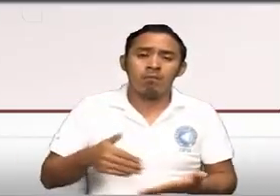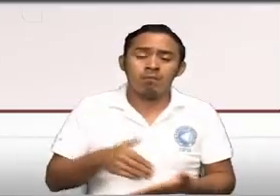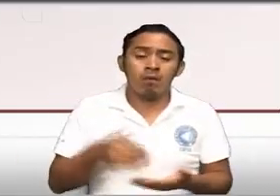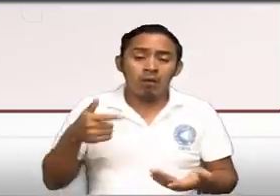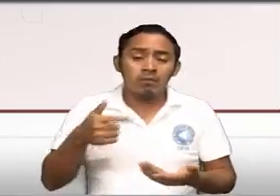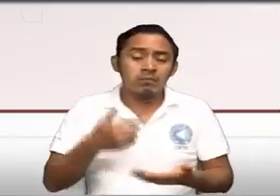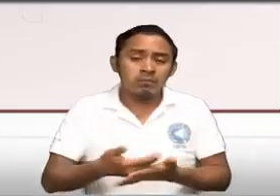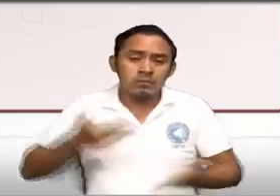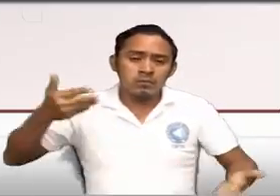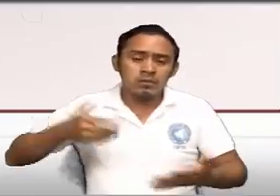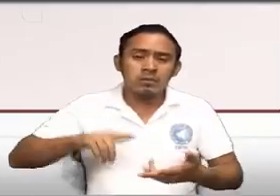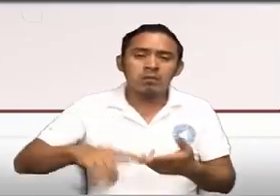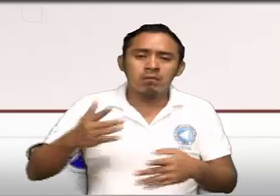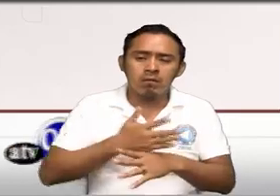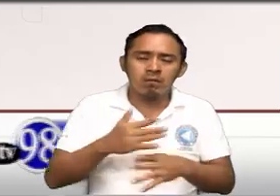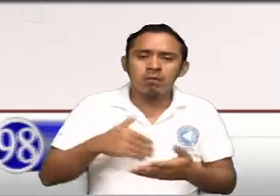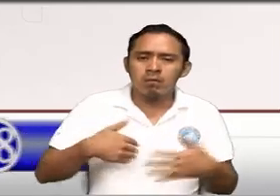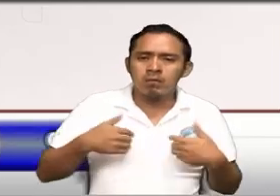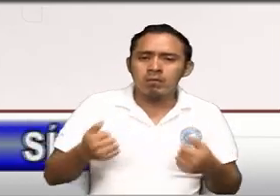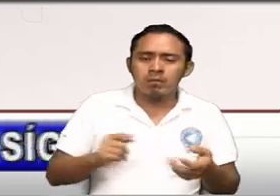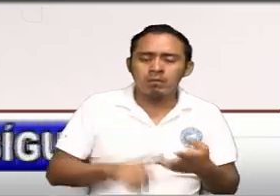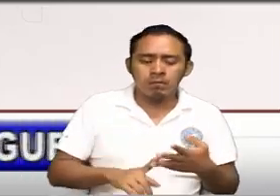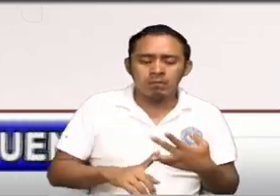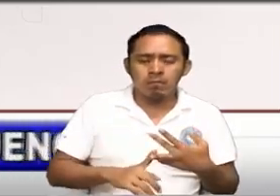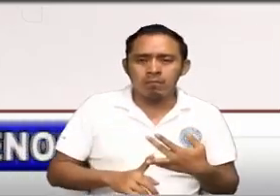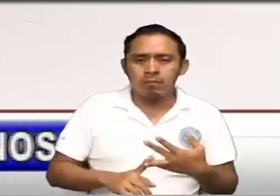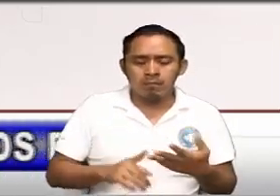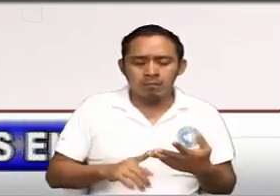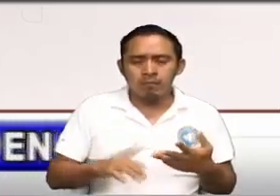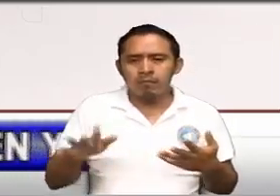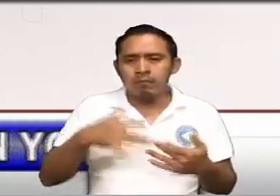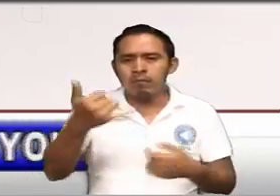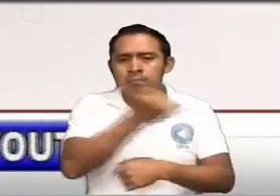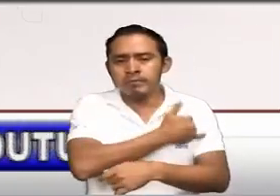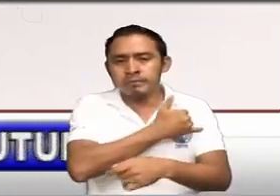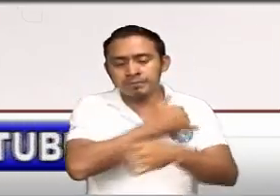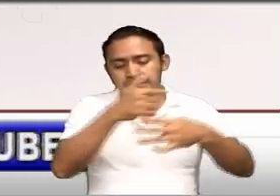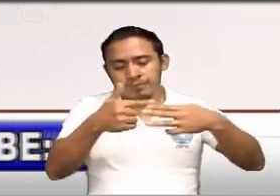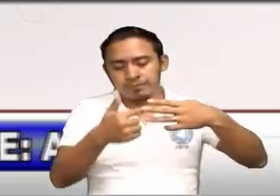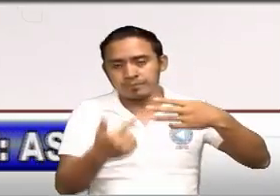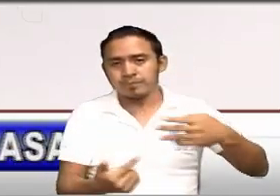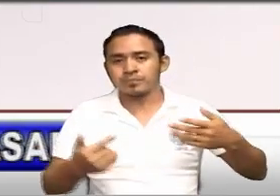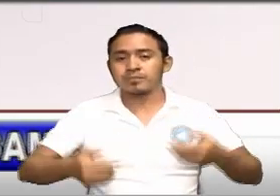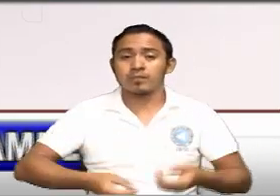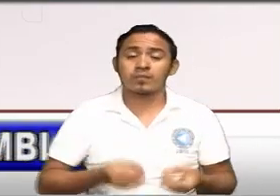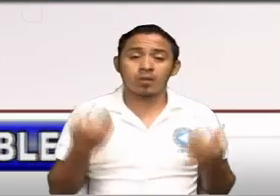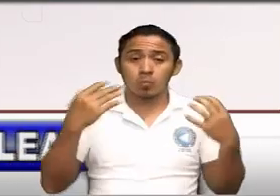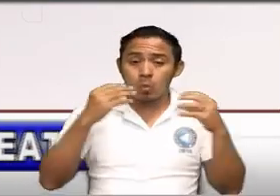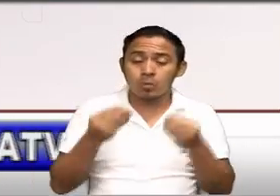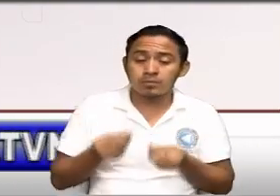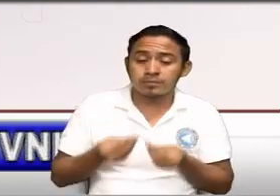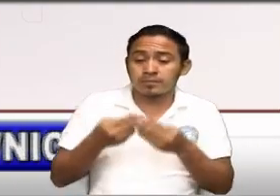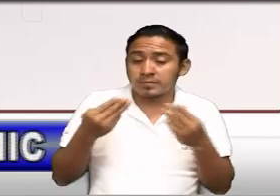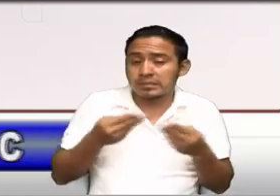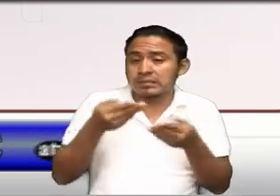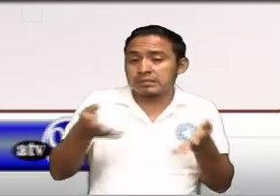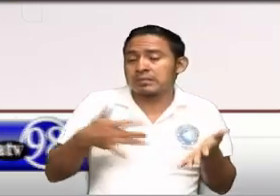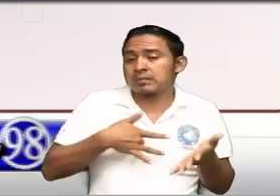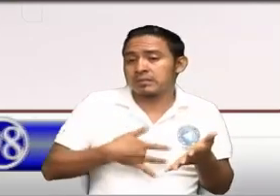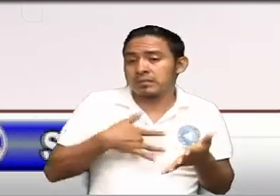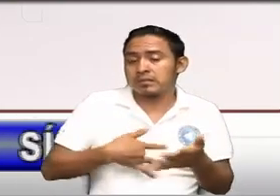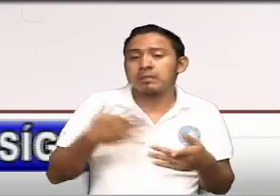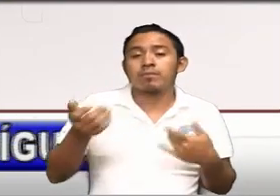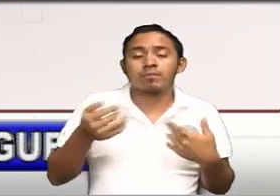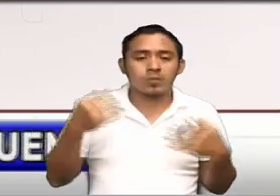febriles en puestos de salud, centros de salud y hospitales, con insumos, equipos y la preparación